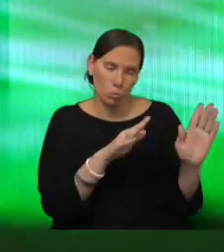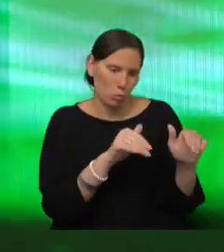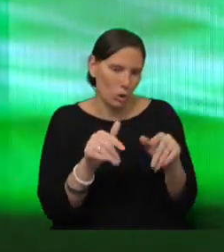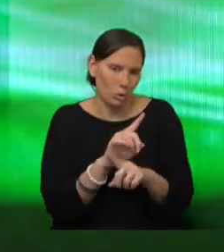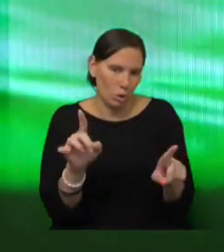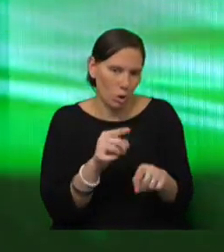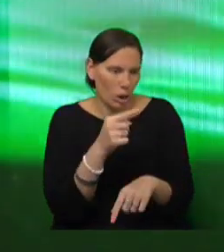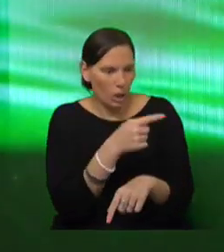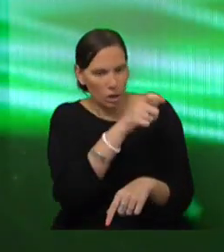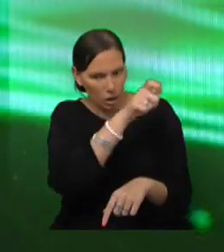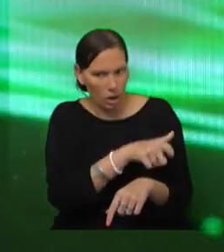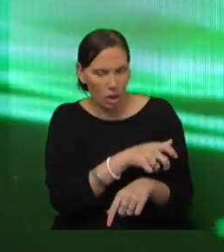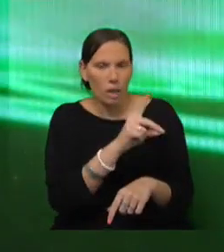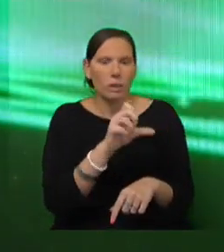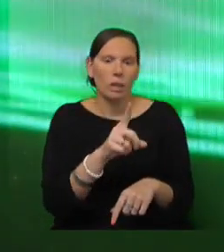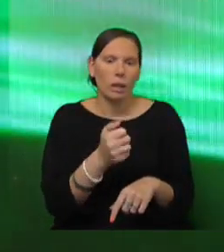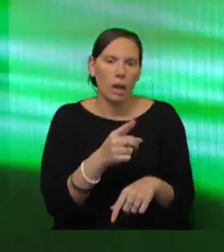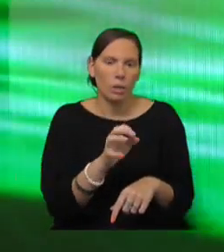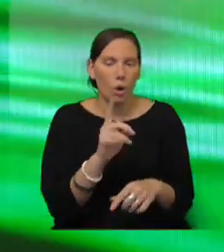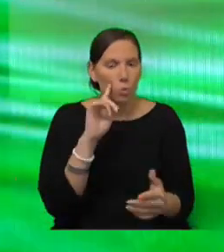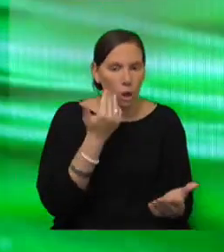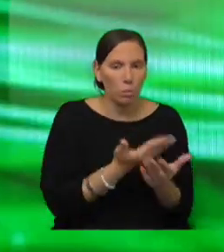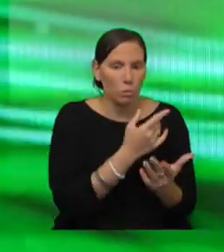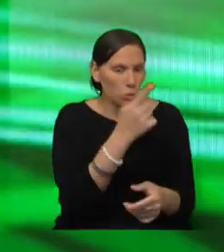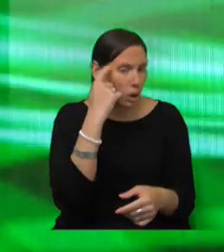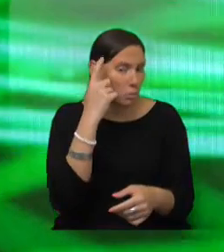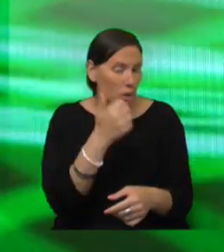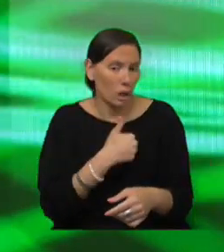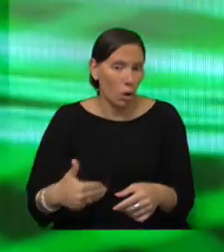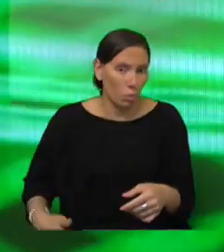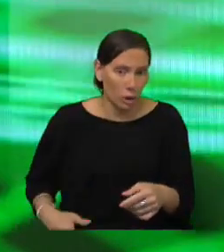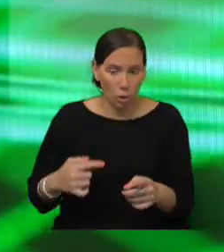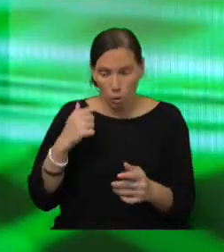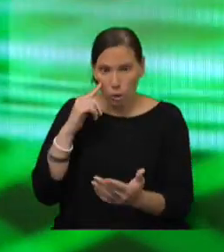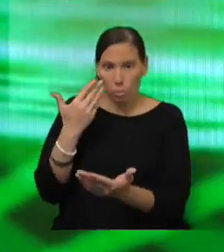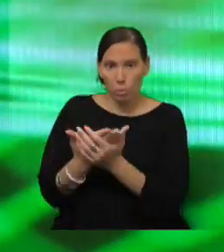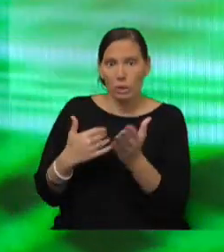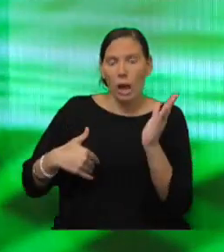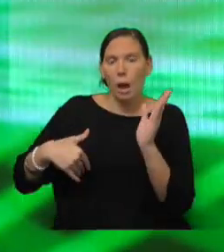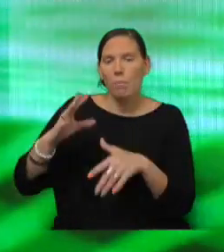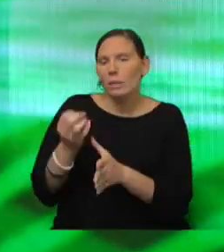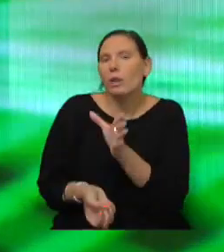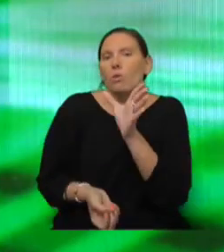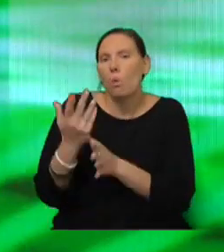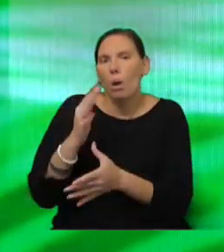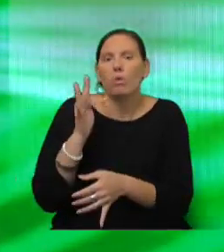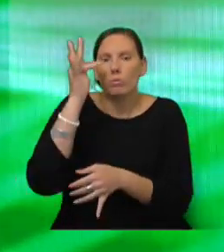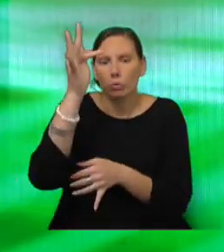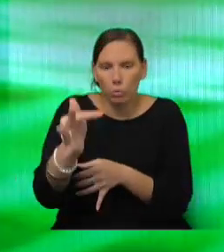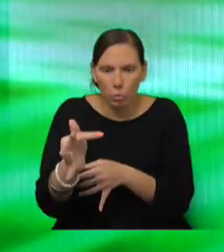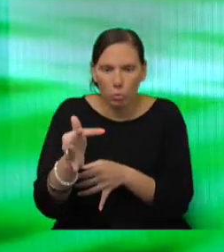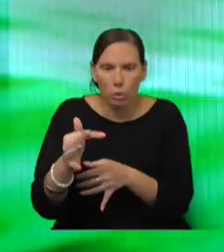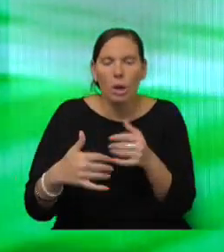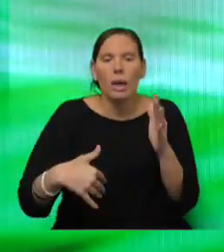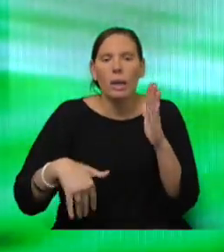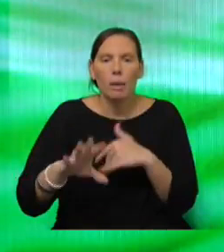evidentemente él tiene una hoy una propuesta muy basada en su experiencia de gobierno y nuestra propuesta mucho más basada en la renovación en el futuro y en algo de mucho